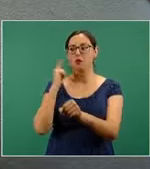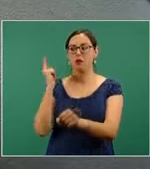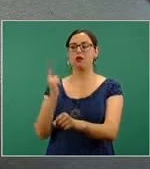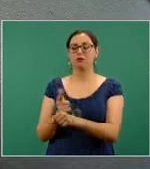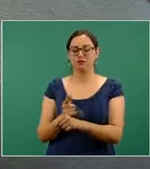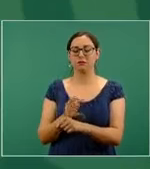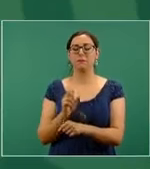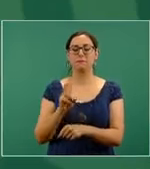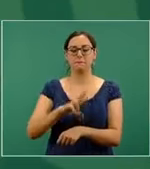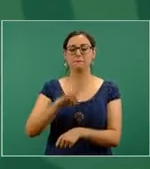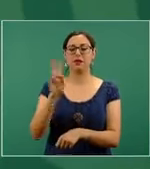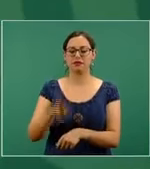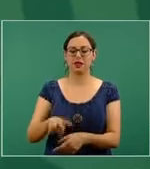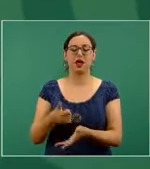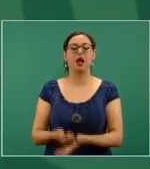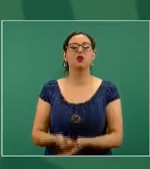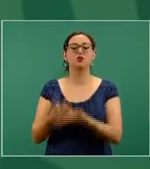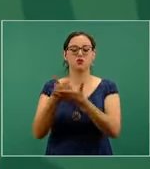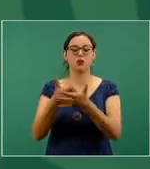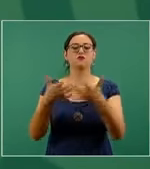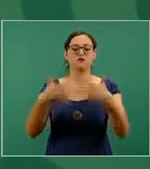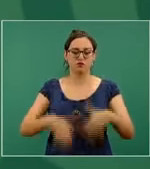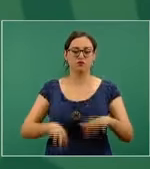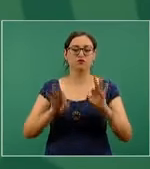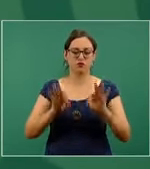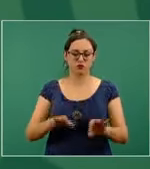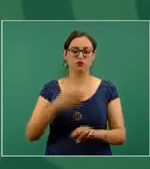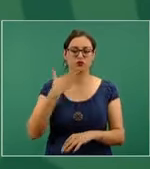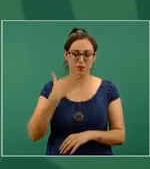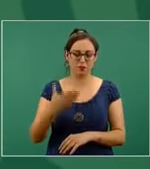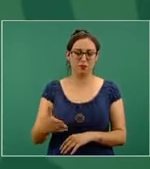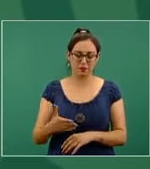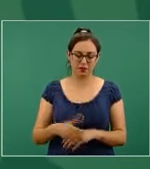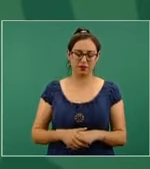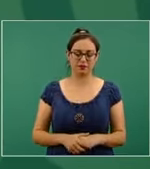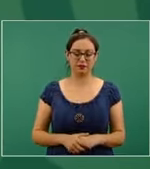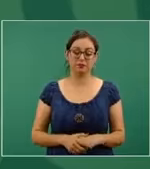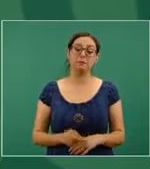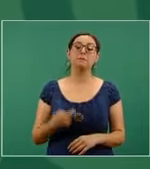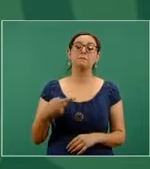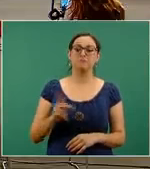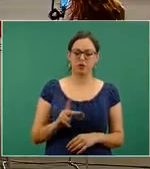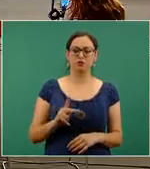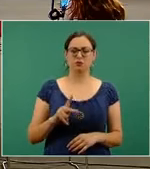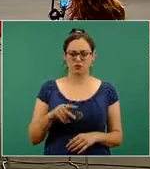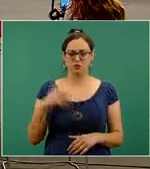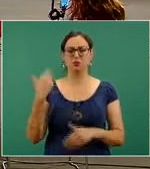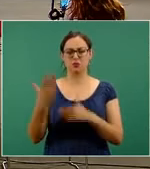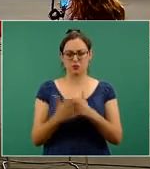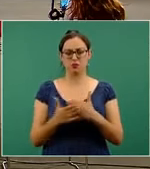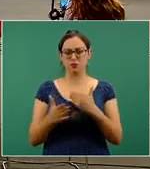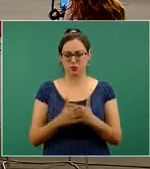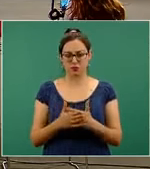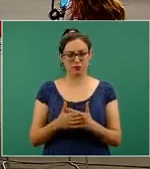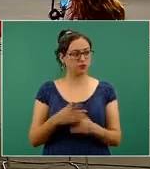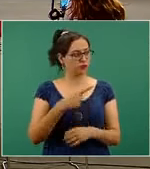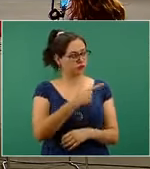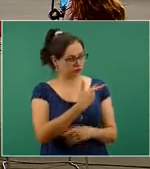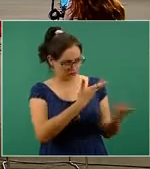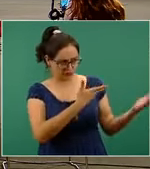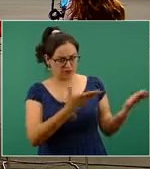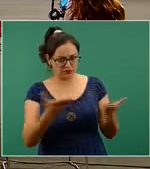decir, en el entorno de salud pública de estos diferentes grupos. Pero en su momento podemos preparar. Sí, adelante, doctor, por